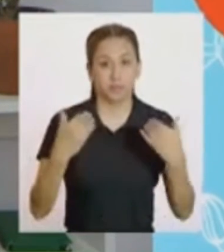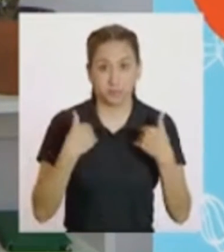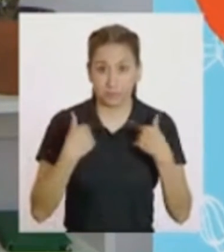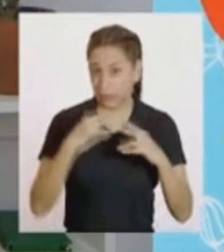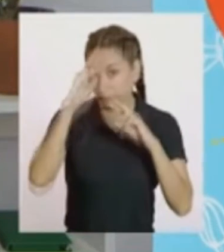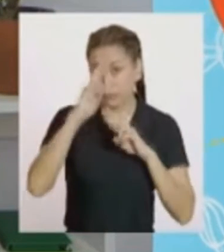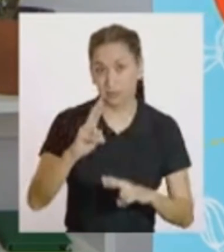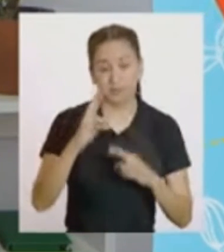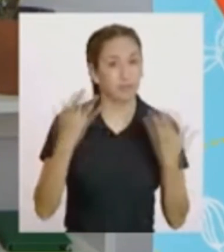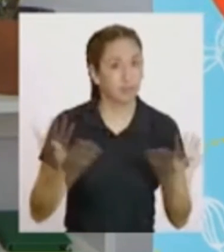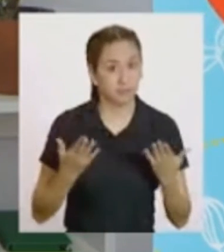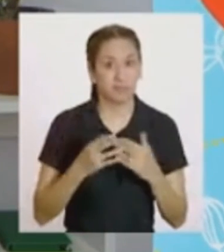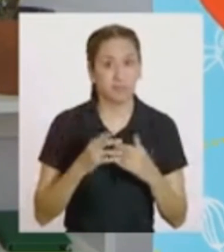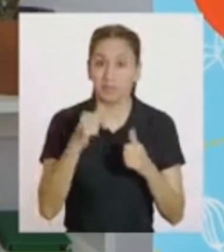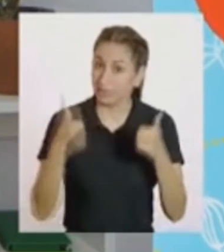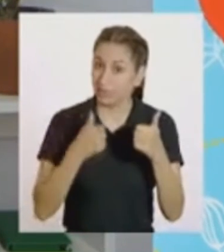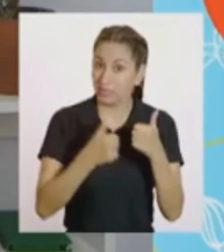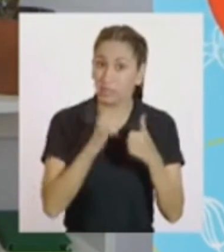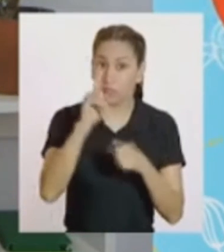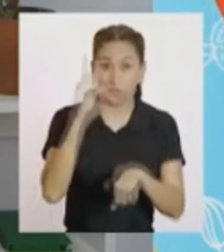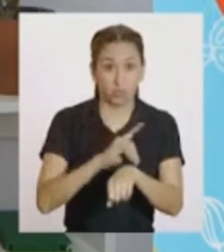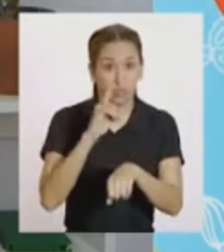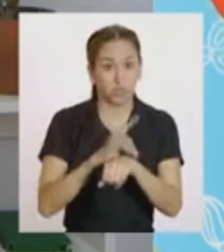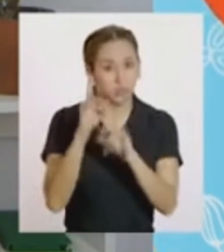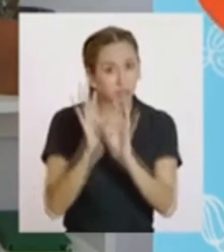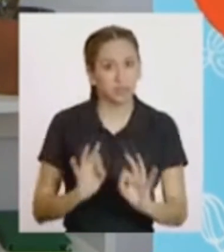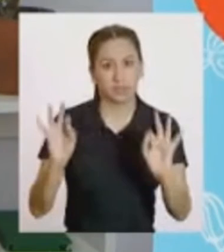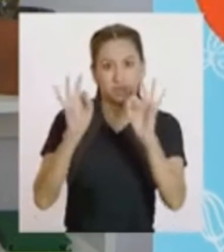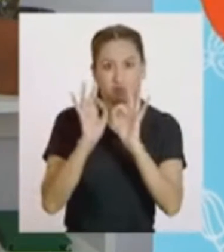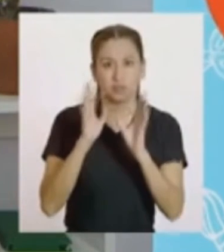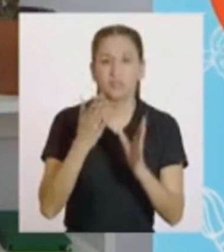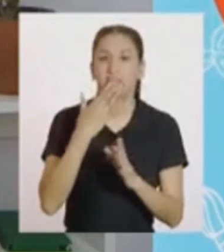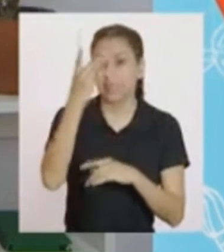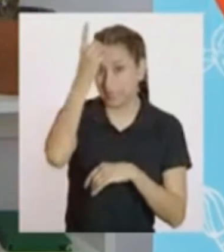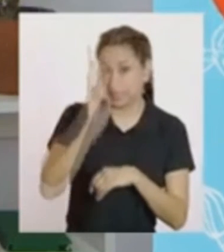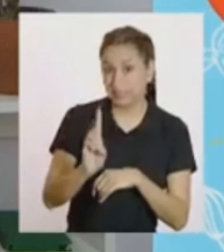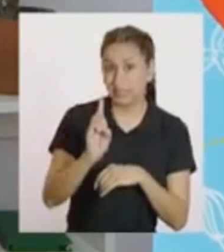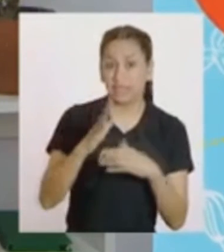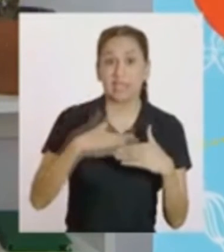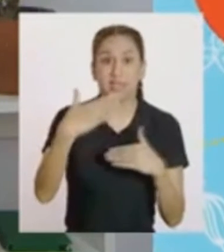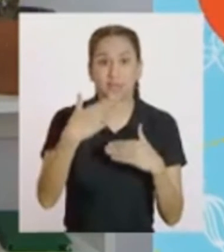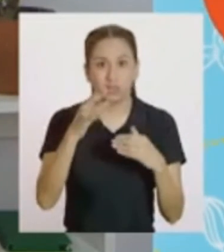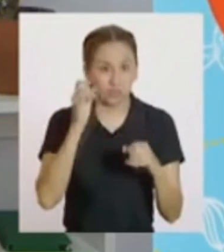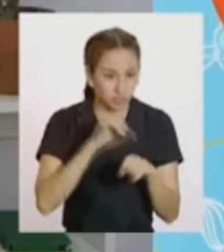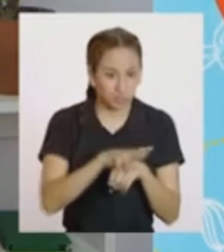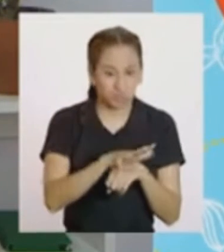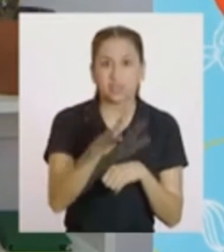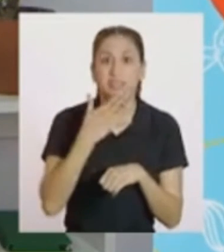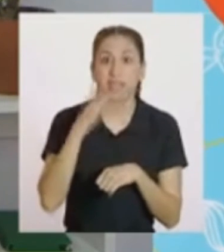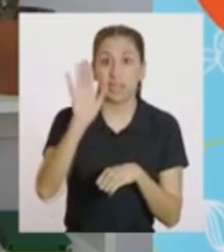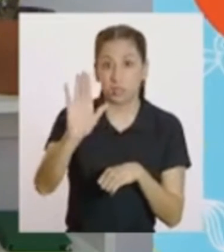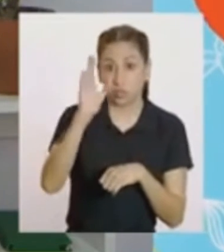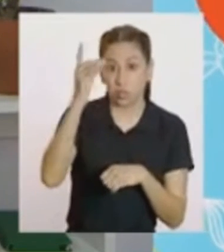hay que tener en cuenta que el seguimiento por un médico es importantísimo, quien te va a decir, después de haberte infectado,